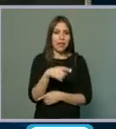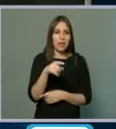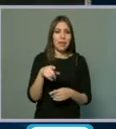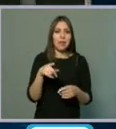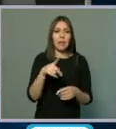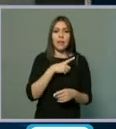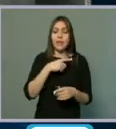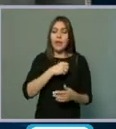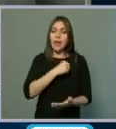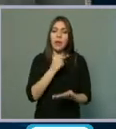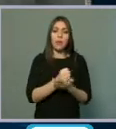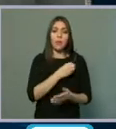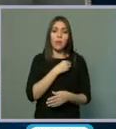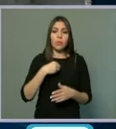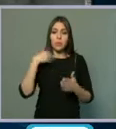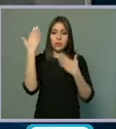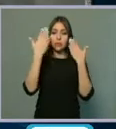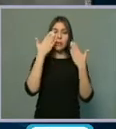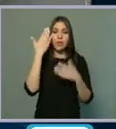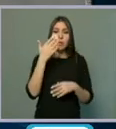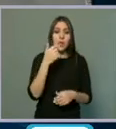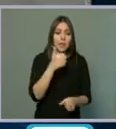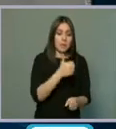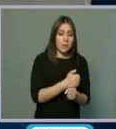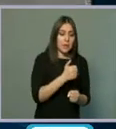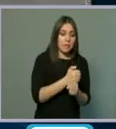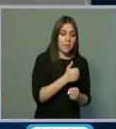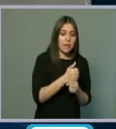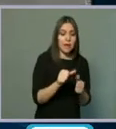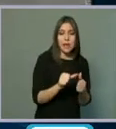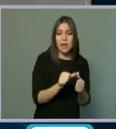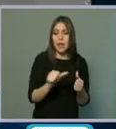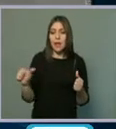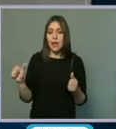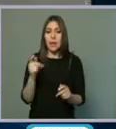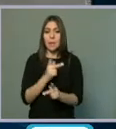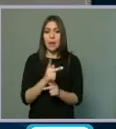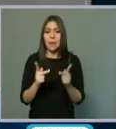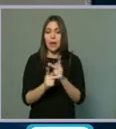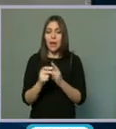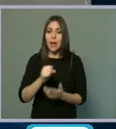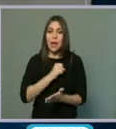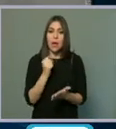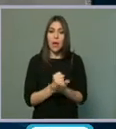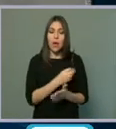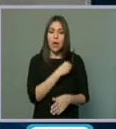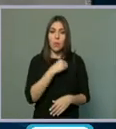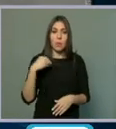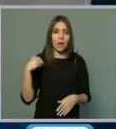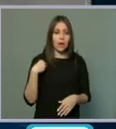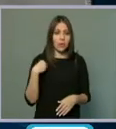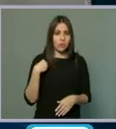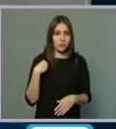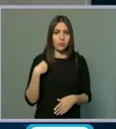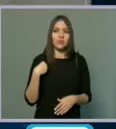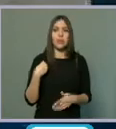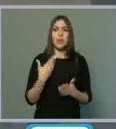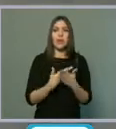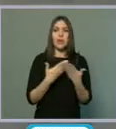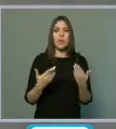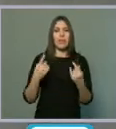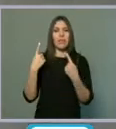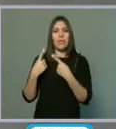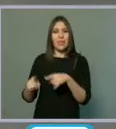la universidad, hasta la preparatoria. Y esto lo han mantenido independientemente, como vemos en las imágenes, de los